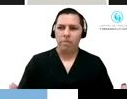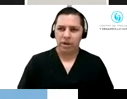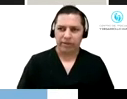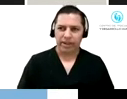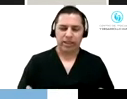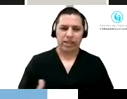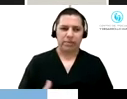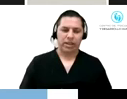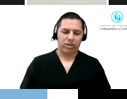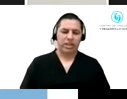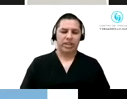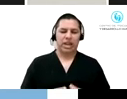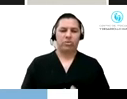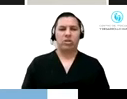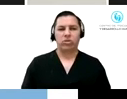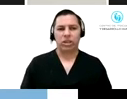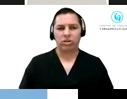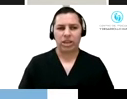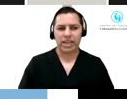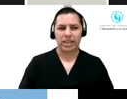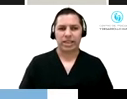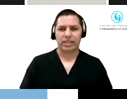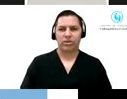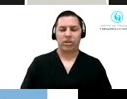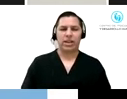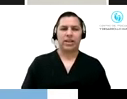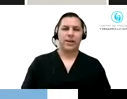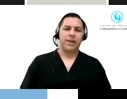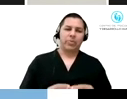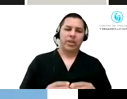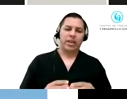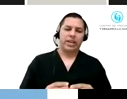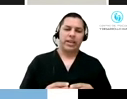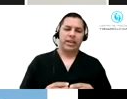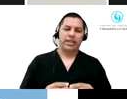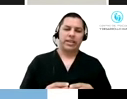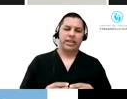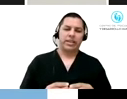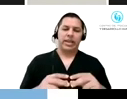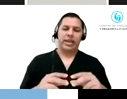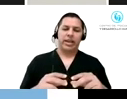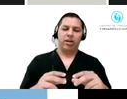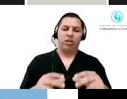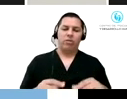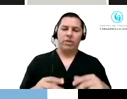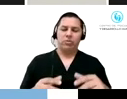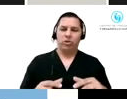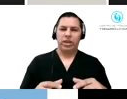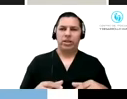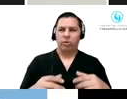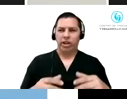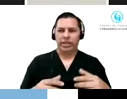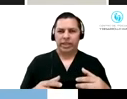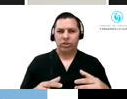de hombres diferentes también. Entonces aquí traemos el concepto de interseccionalidad, que quiere decir que